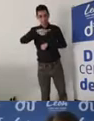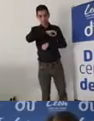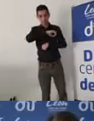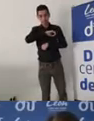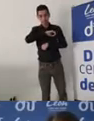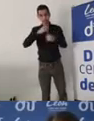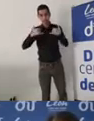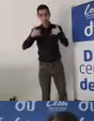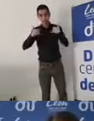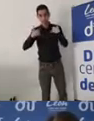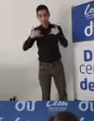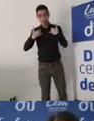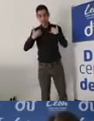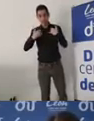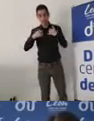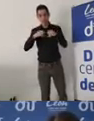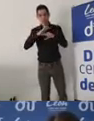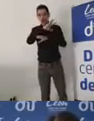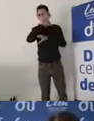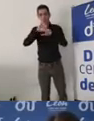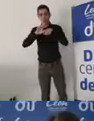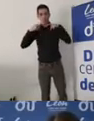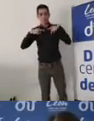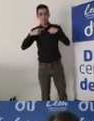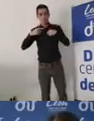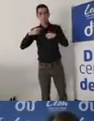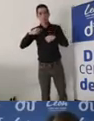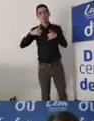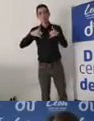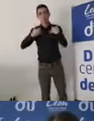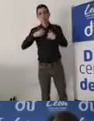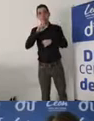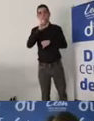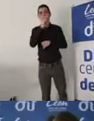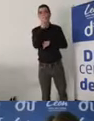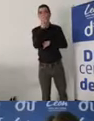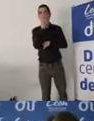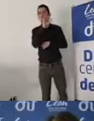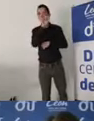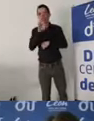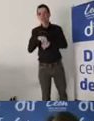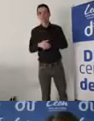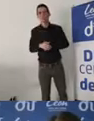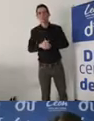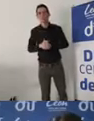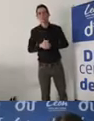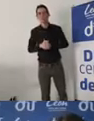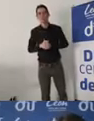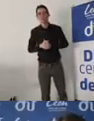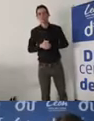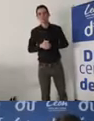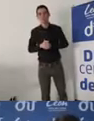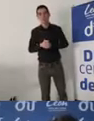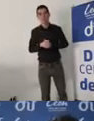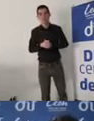población colombiana, el 25% de la población colombiana. Cuando uno dimensiona cuántos jóvenes somos, cuando nos